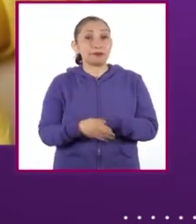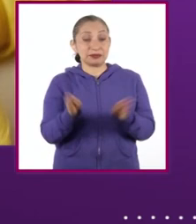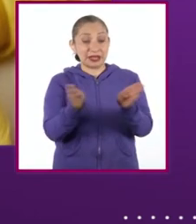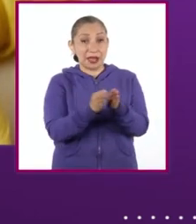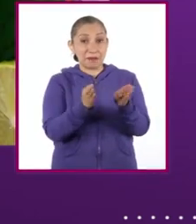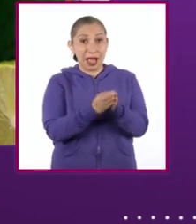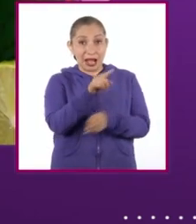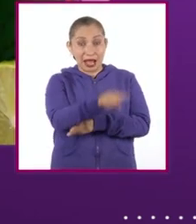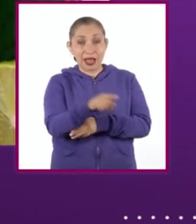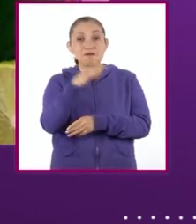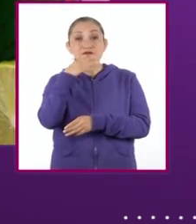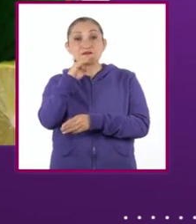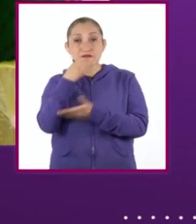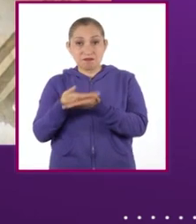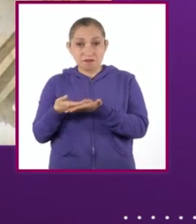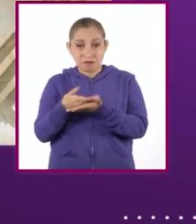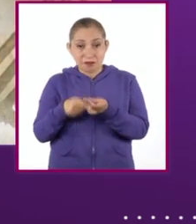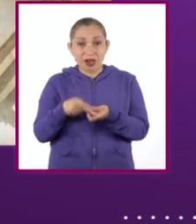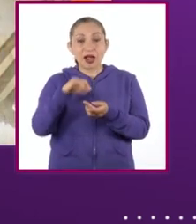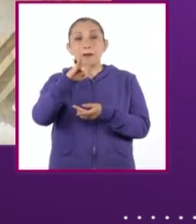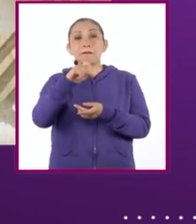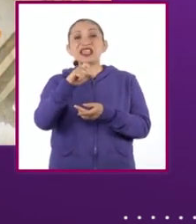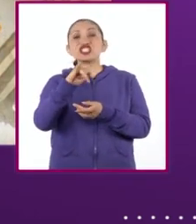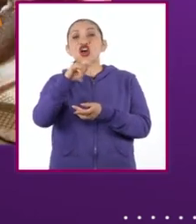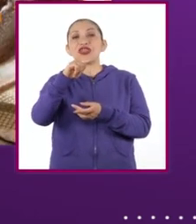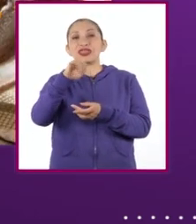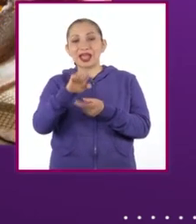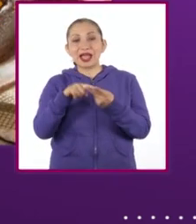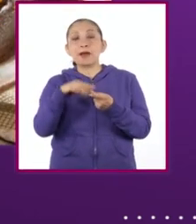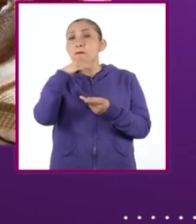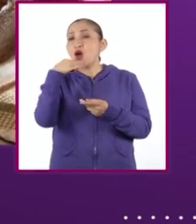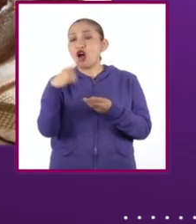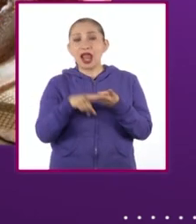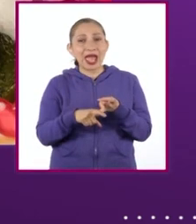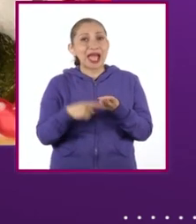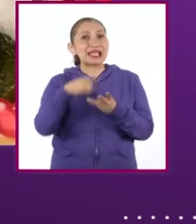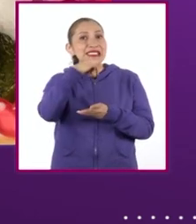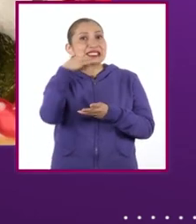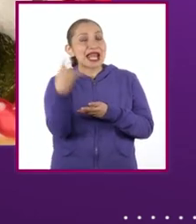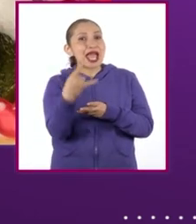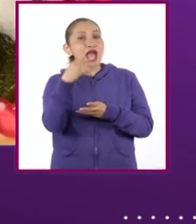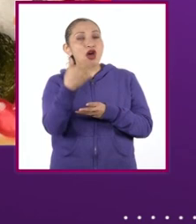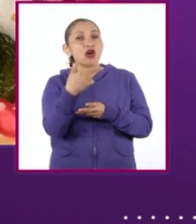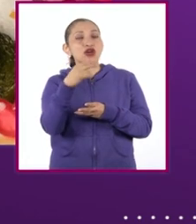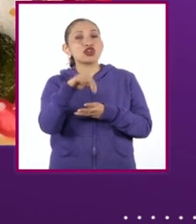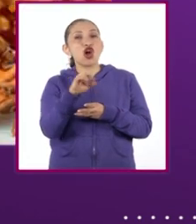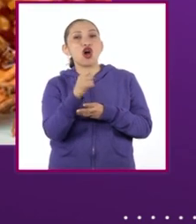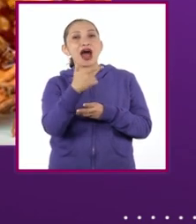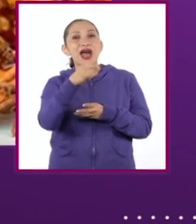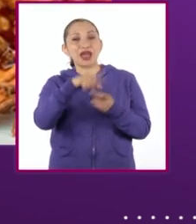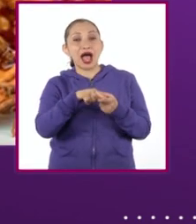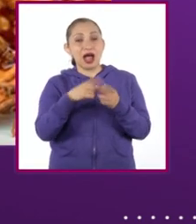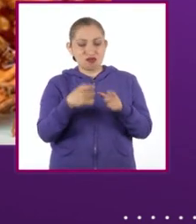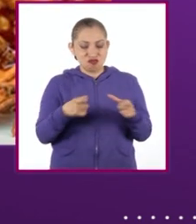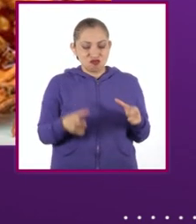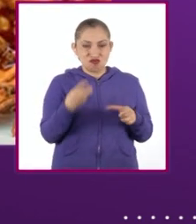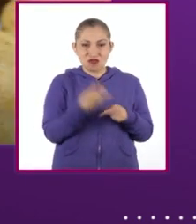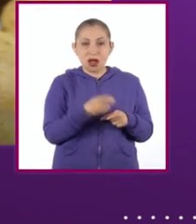Tamales, pozole, mixiotes, mole, chiles en nogada,